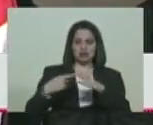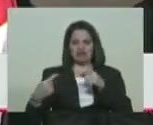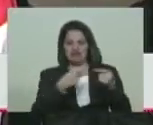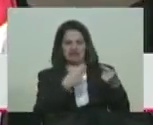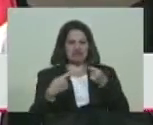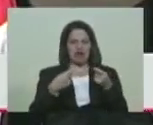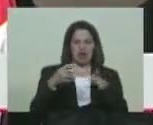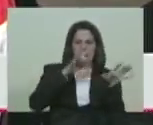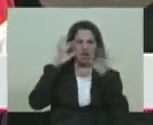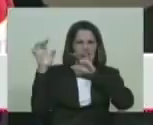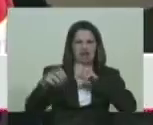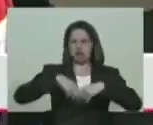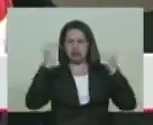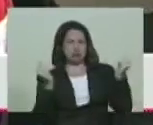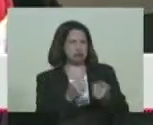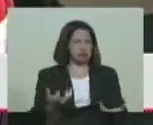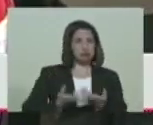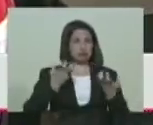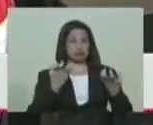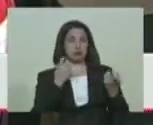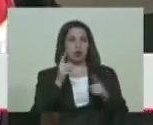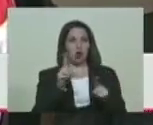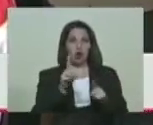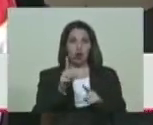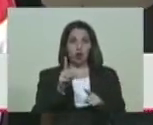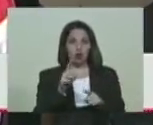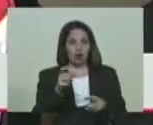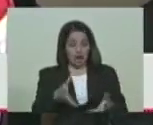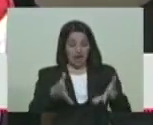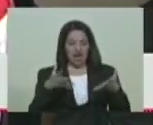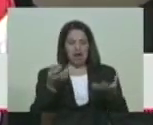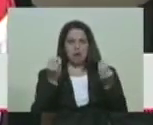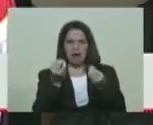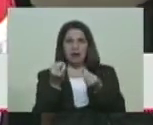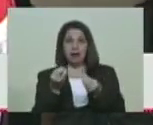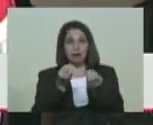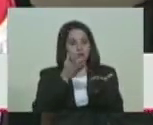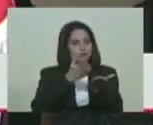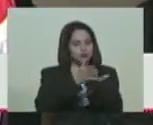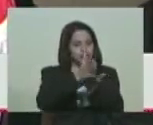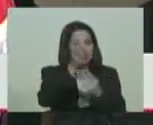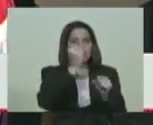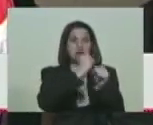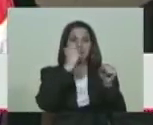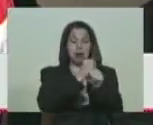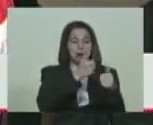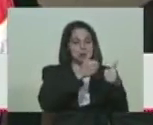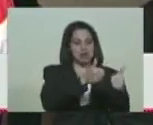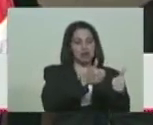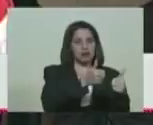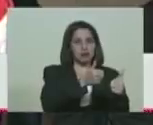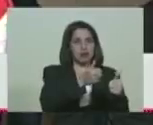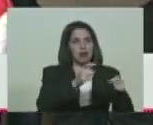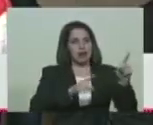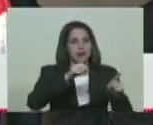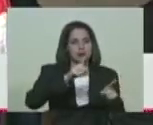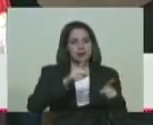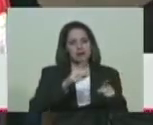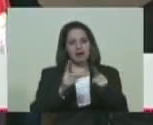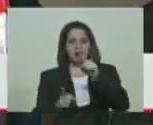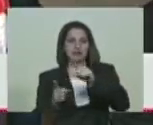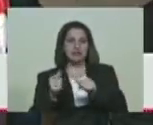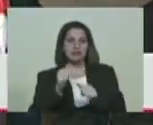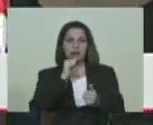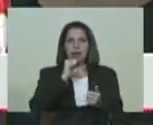para quemar, para destruir a la gente, ¿no? Para trabajar. A veces nos va bien, a veces no nos va tan bien.